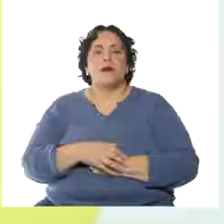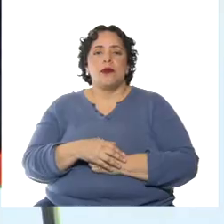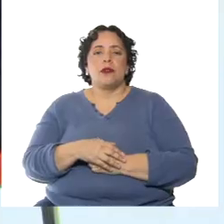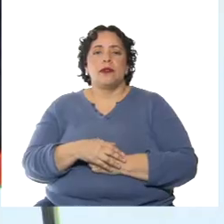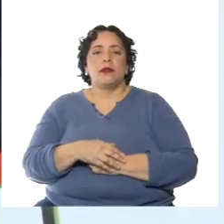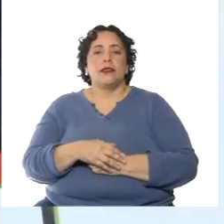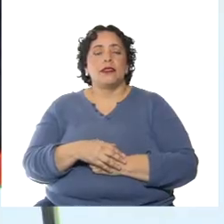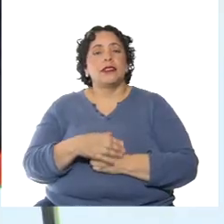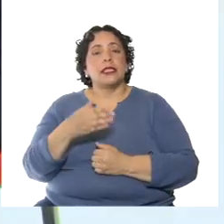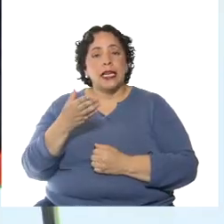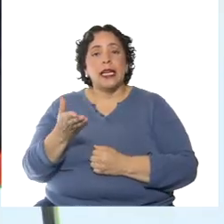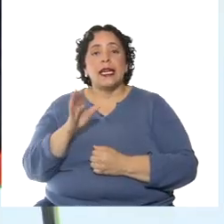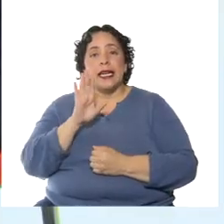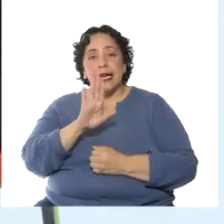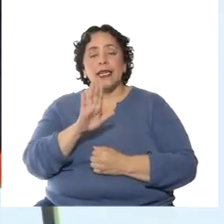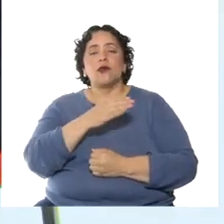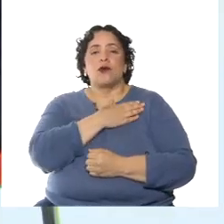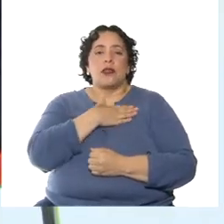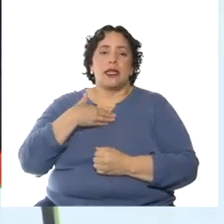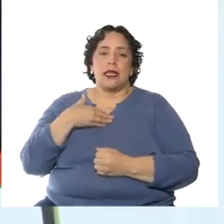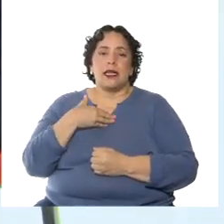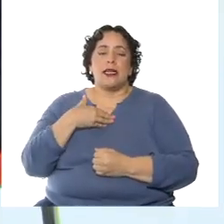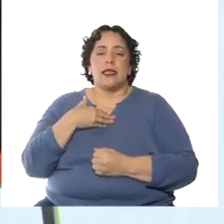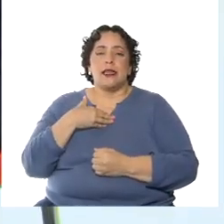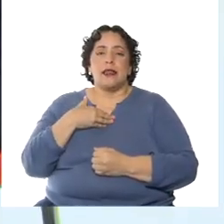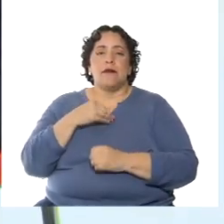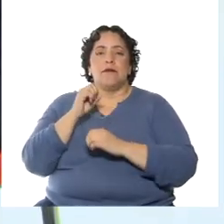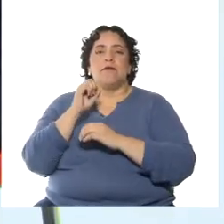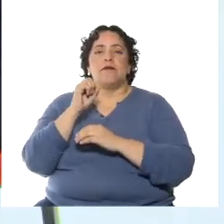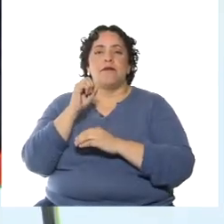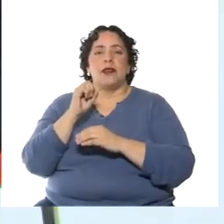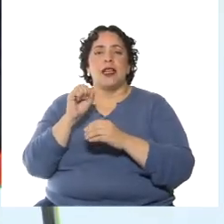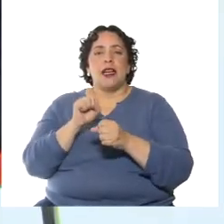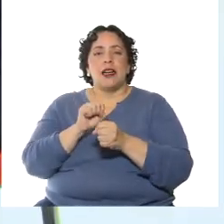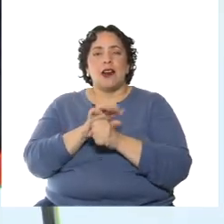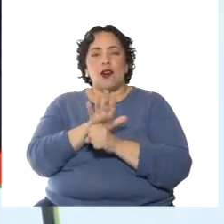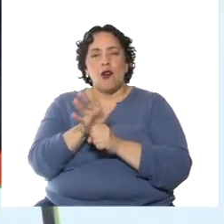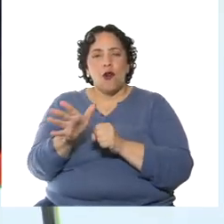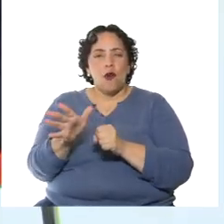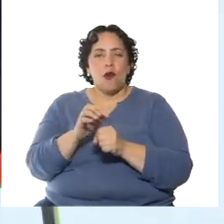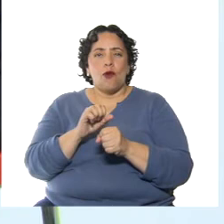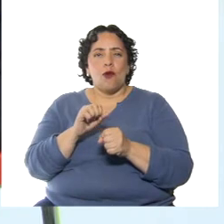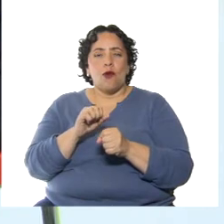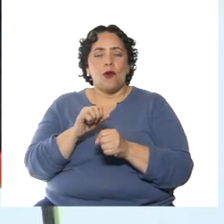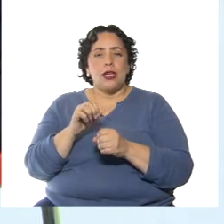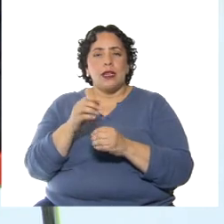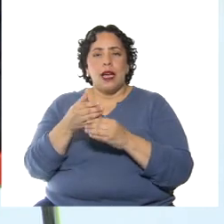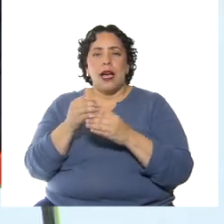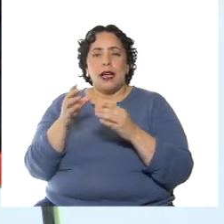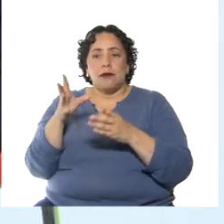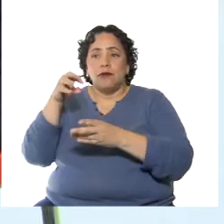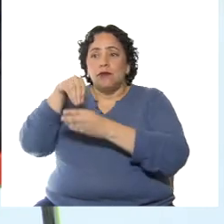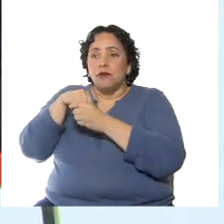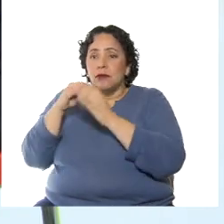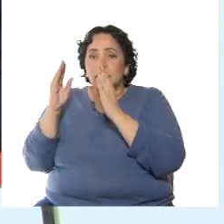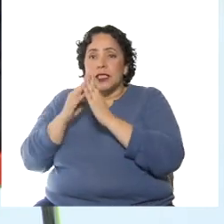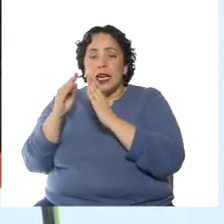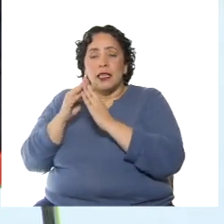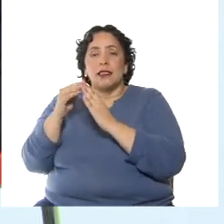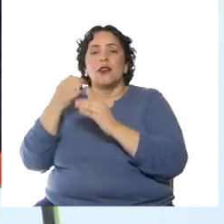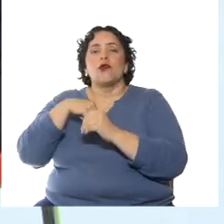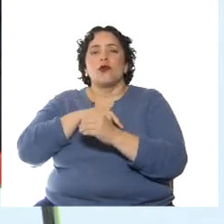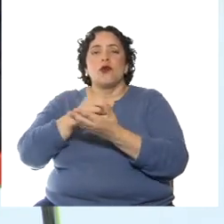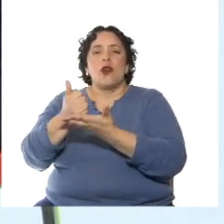¿Qué era lo que en realidad se quería? Fue la pandemia, gracias a ese aislamiento que tuvimos, pero que